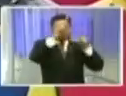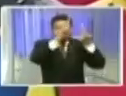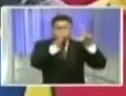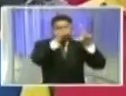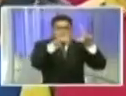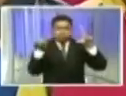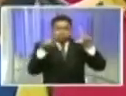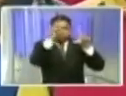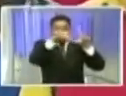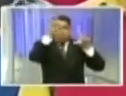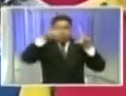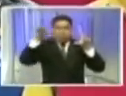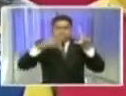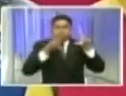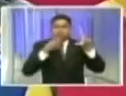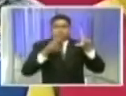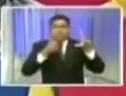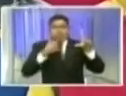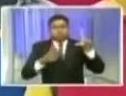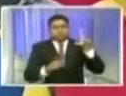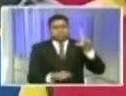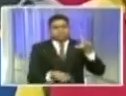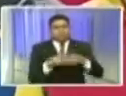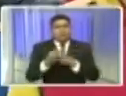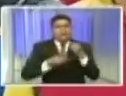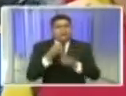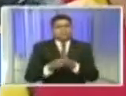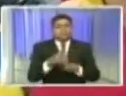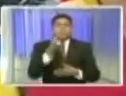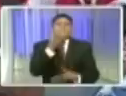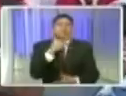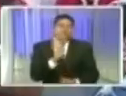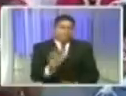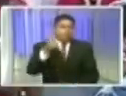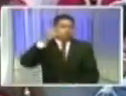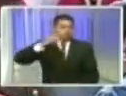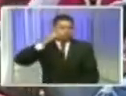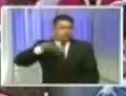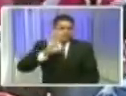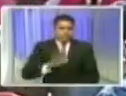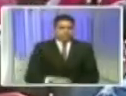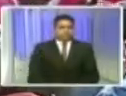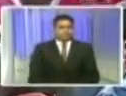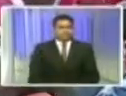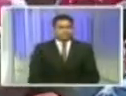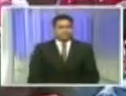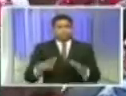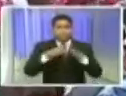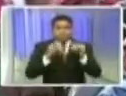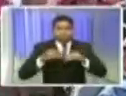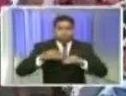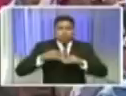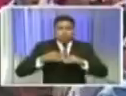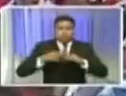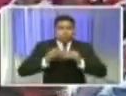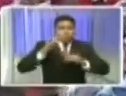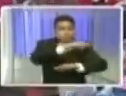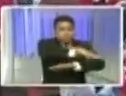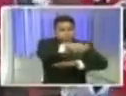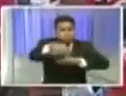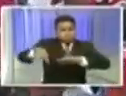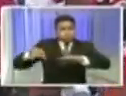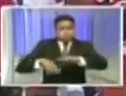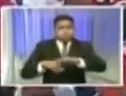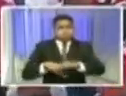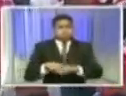bonitas. Ustedes pueden agarrar por lo menos un sábado en todo el país, el Frente Francisco de Miranda,